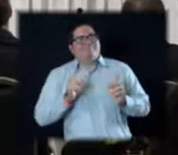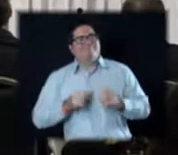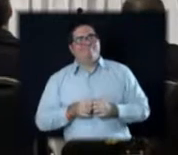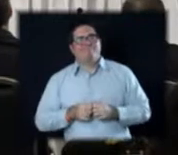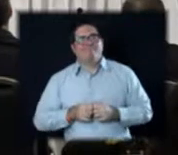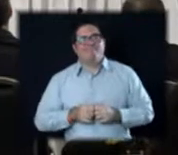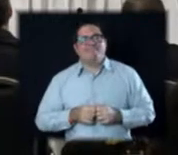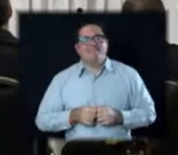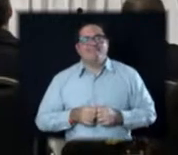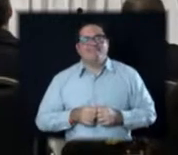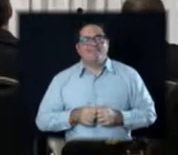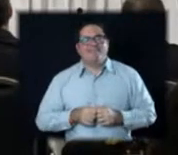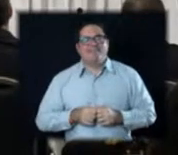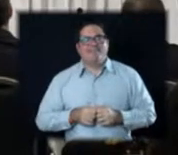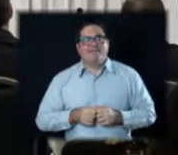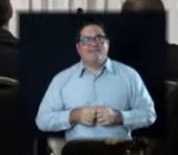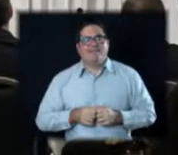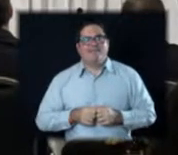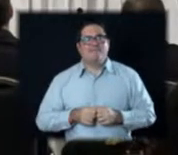Pero mirando al pasado,